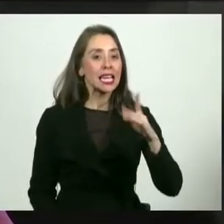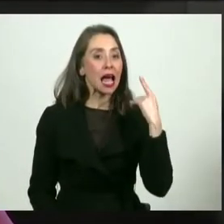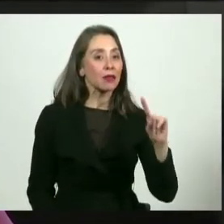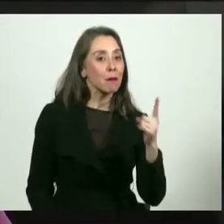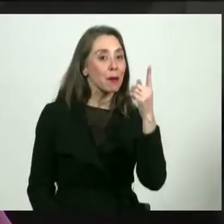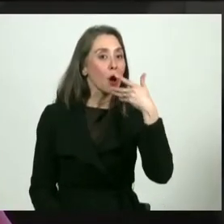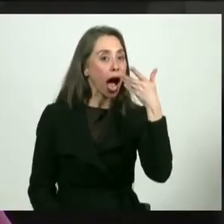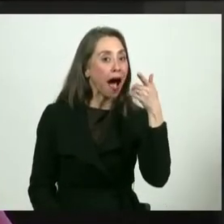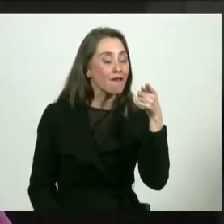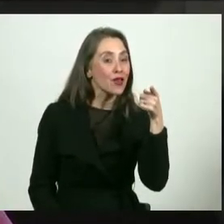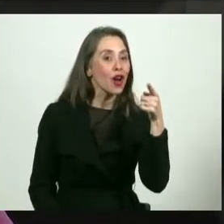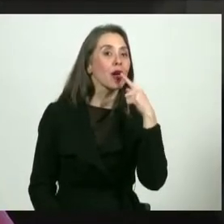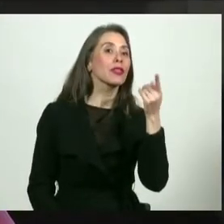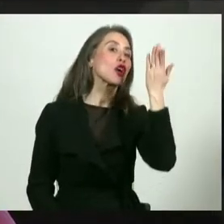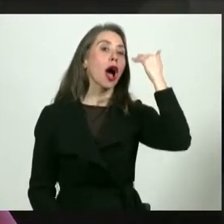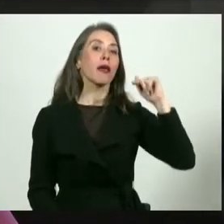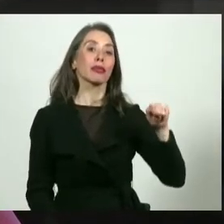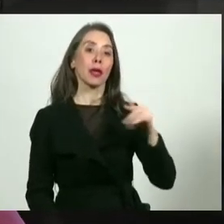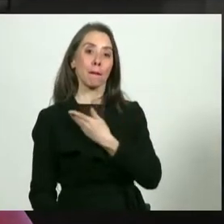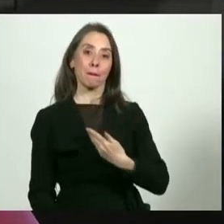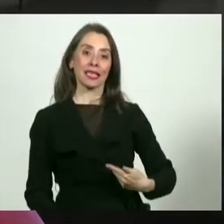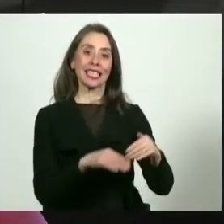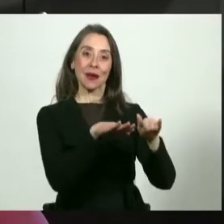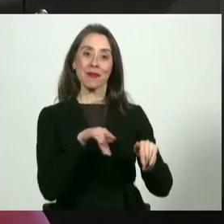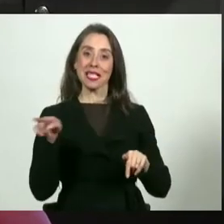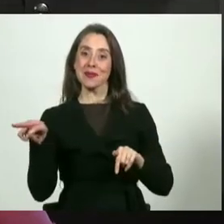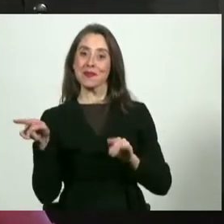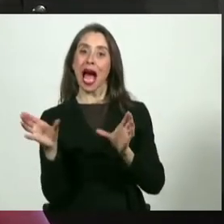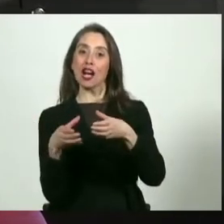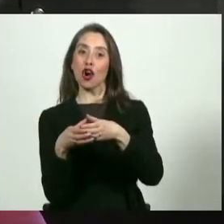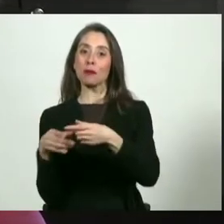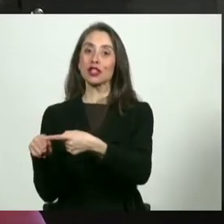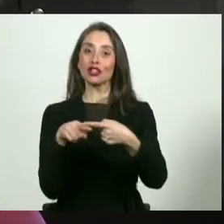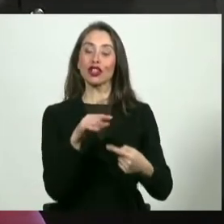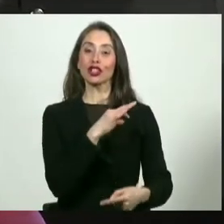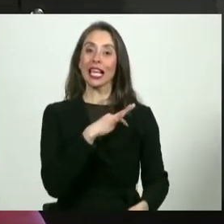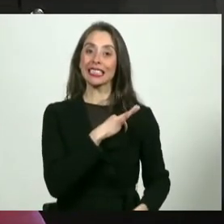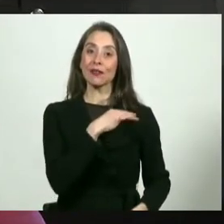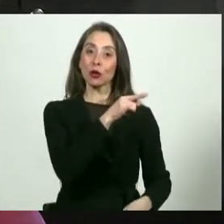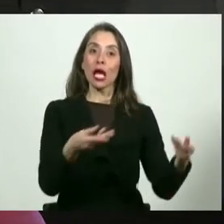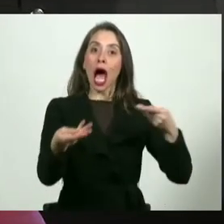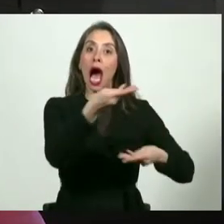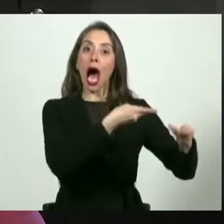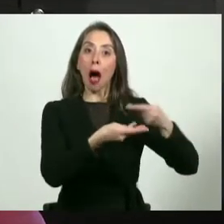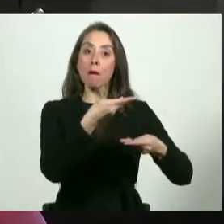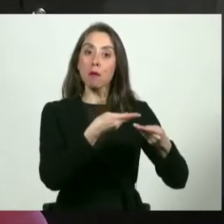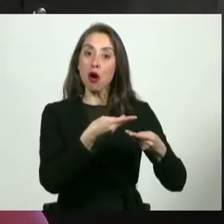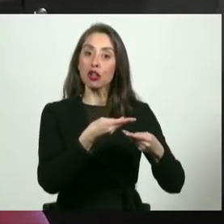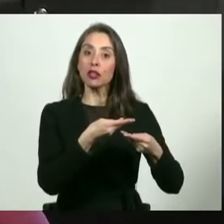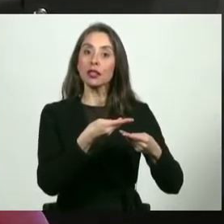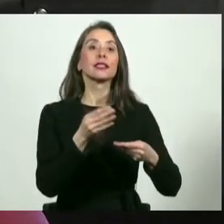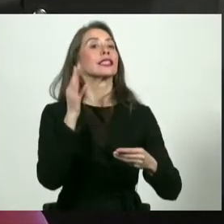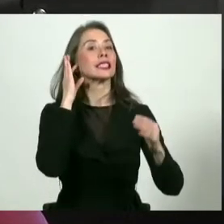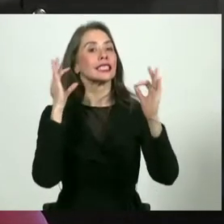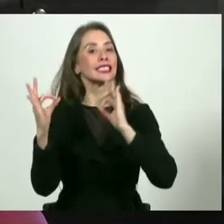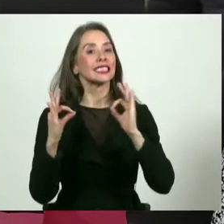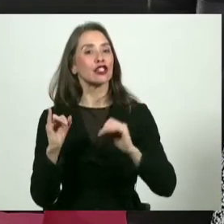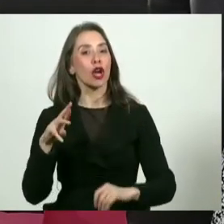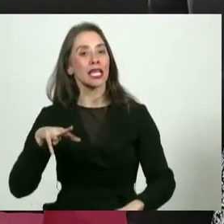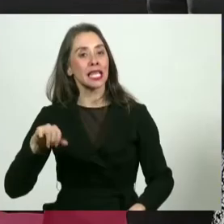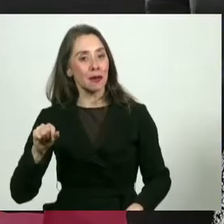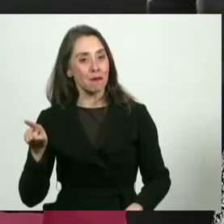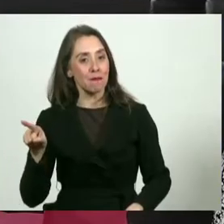usted hablaba del aporte que recibió cuando presidía la misma comisión de la sociedad civil, y concretamente de la señora Irma.